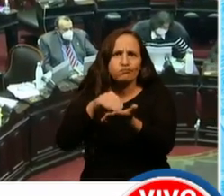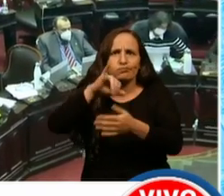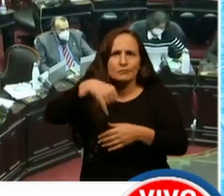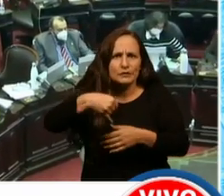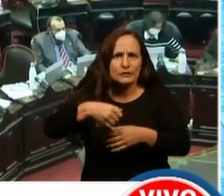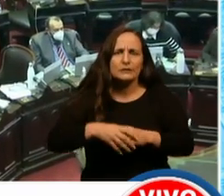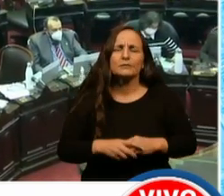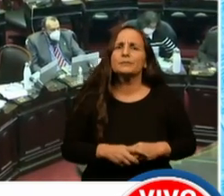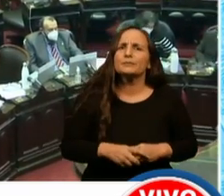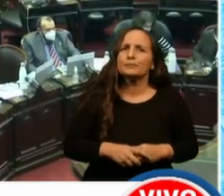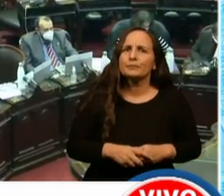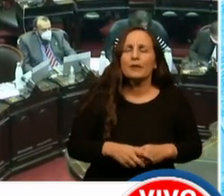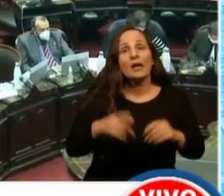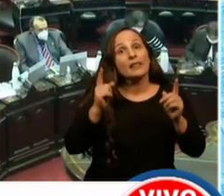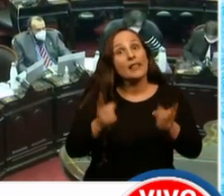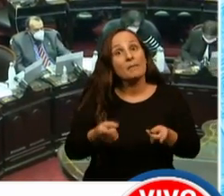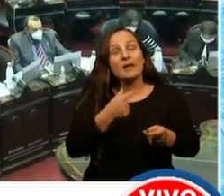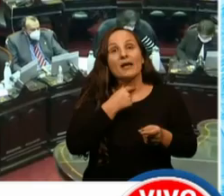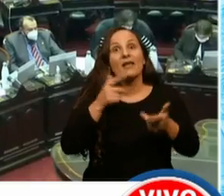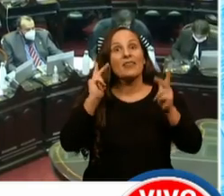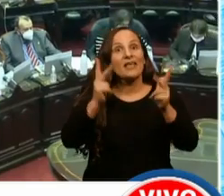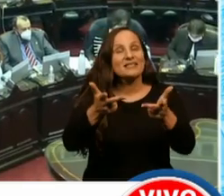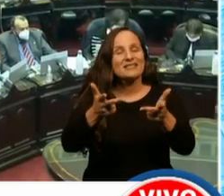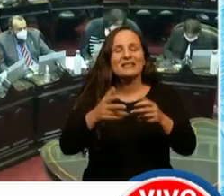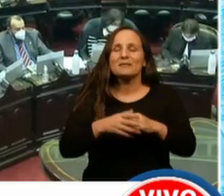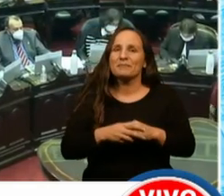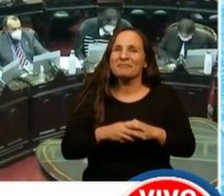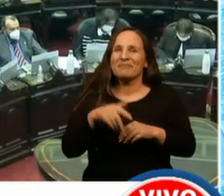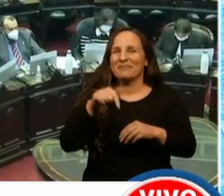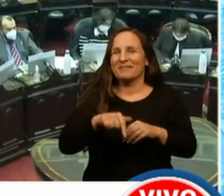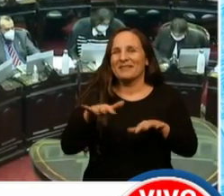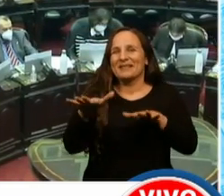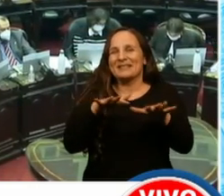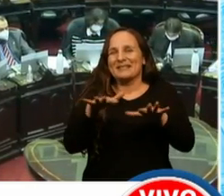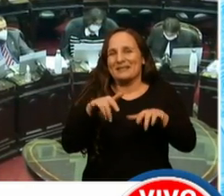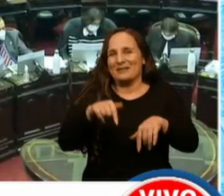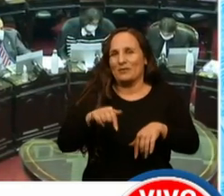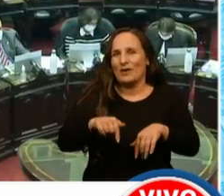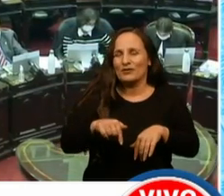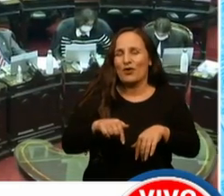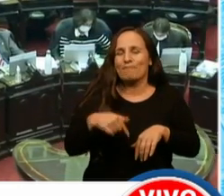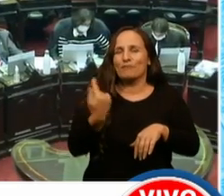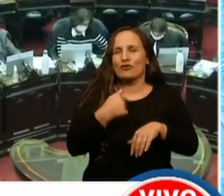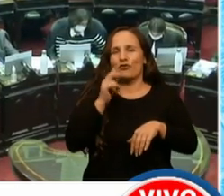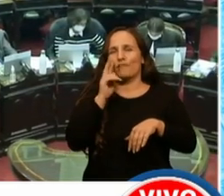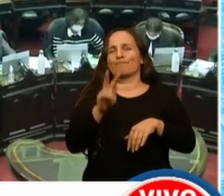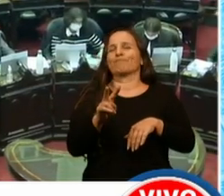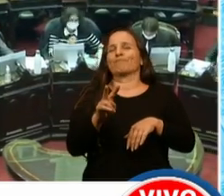también decir que en este marco vimos que